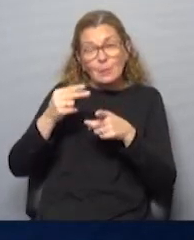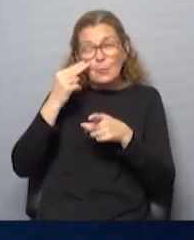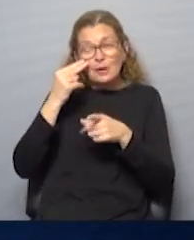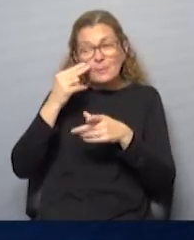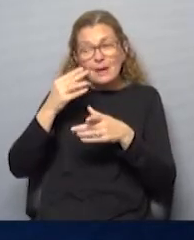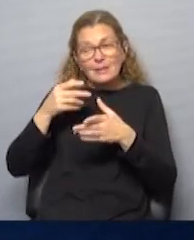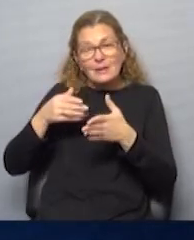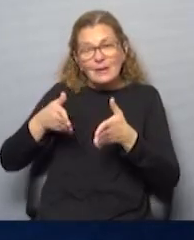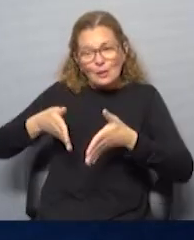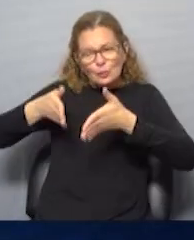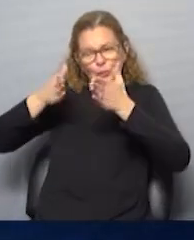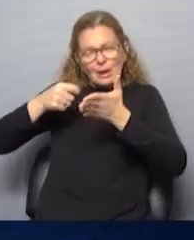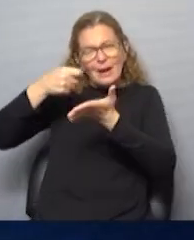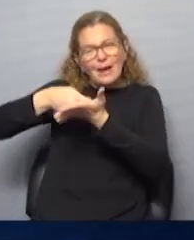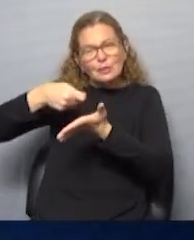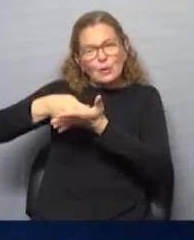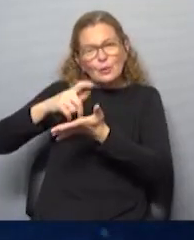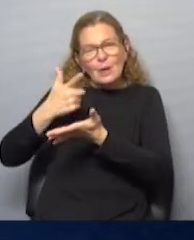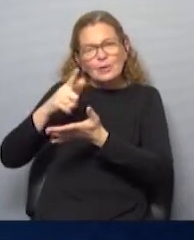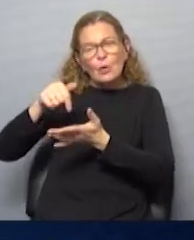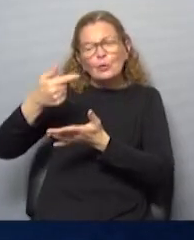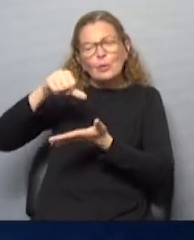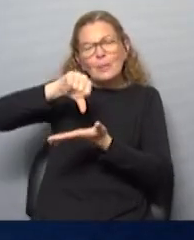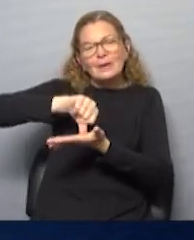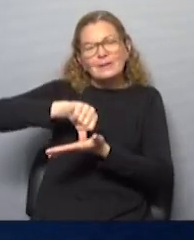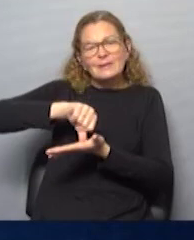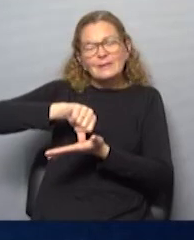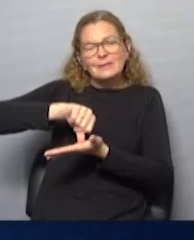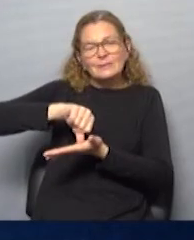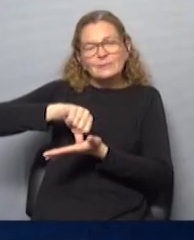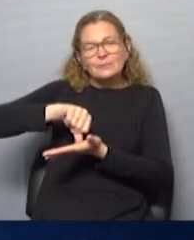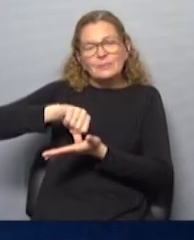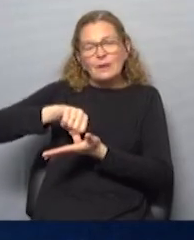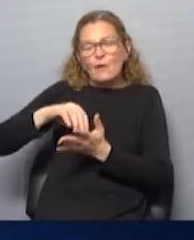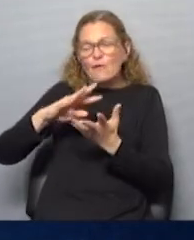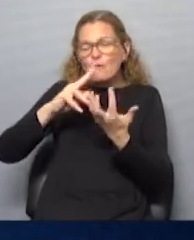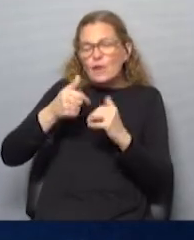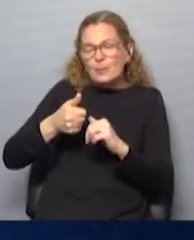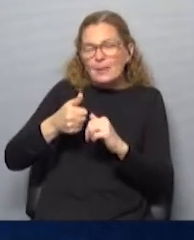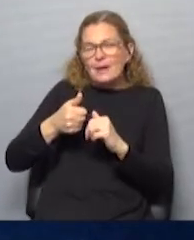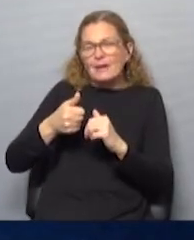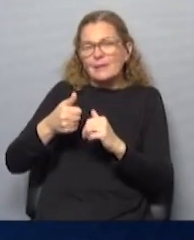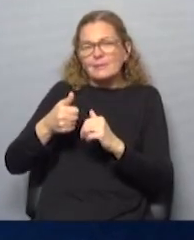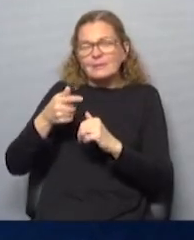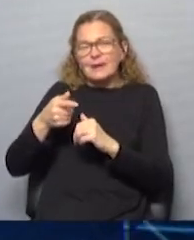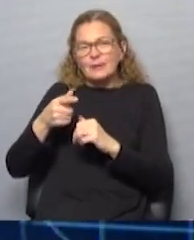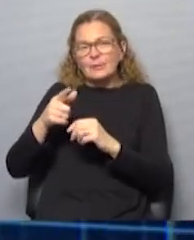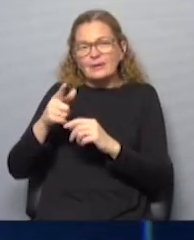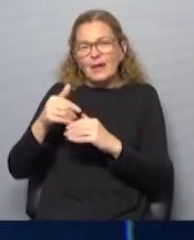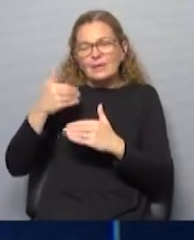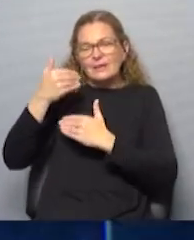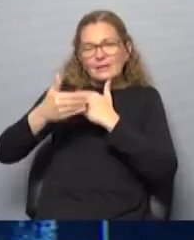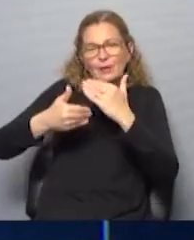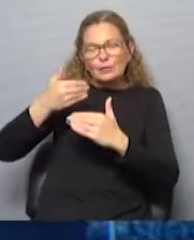del gasto que es que no hay ningún país que sea allá no hay ningún modelo de desarrollo capitalista que no se haya desarrollado